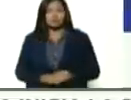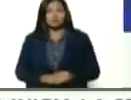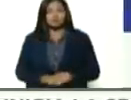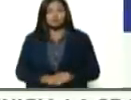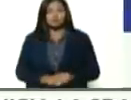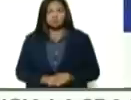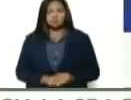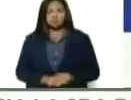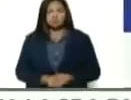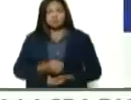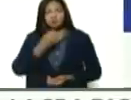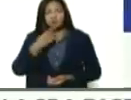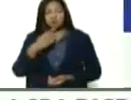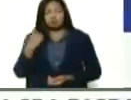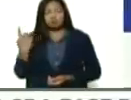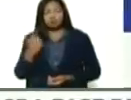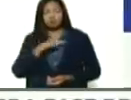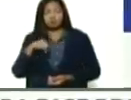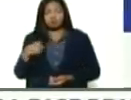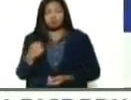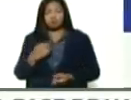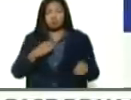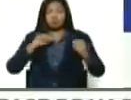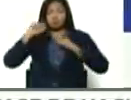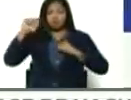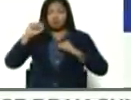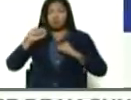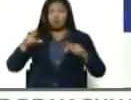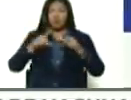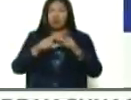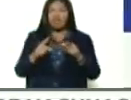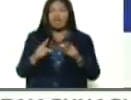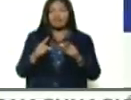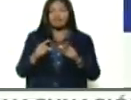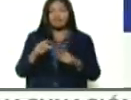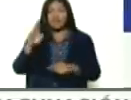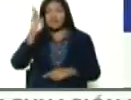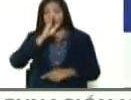somos unos campeones cuando apareció la variante brasilera